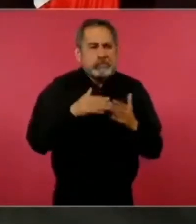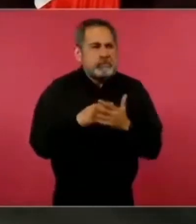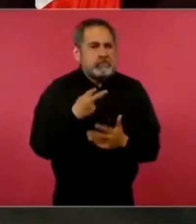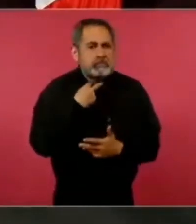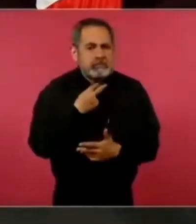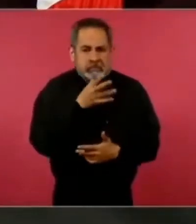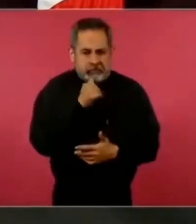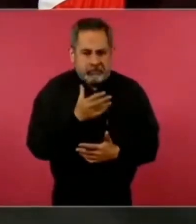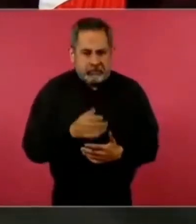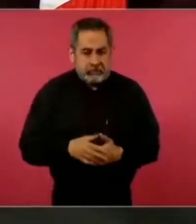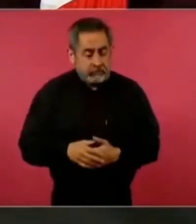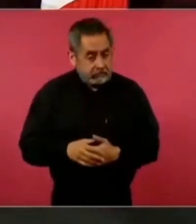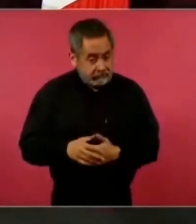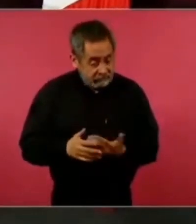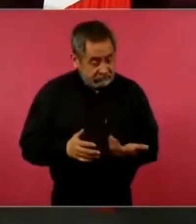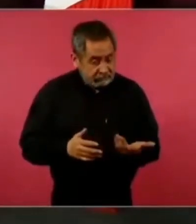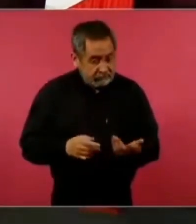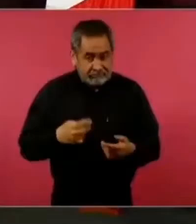Esto, pero así